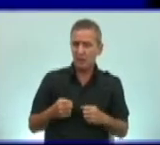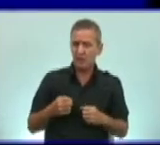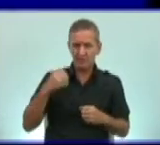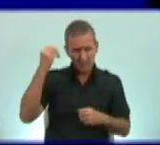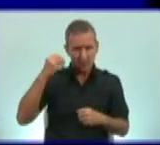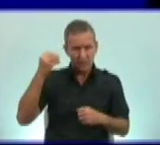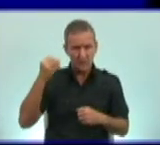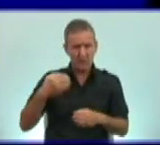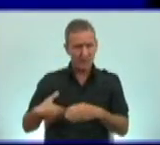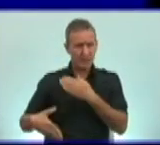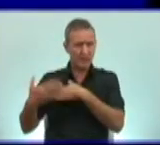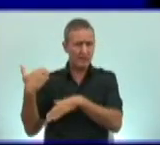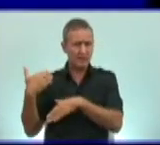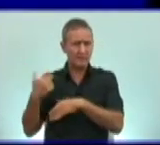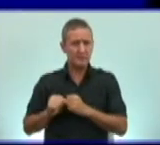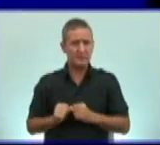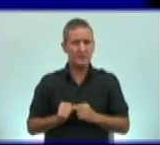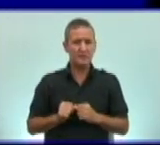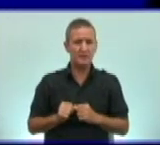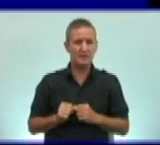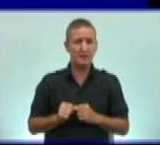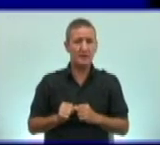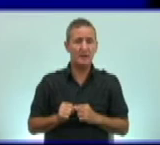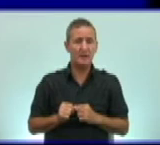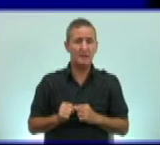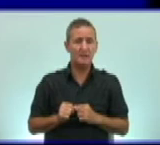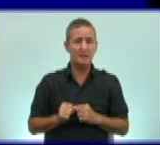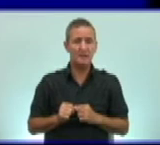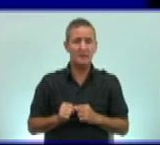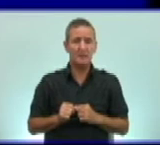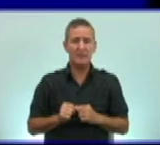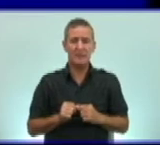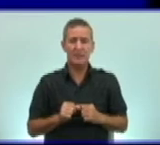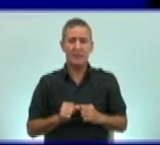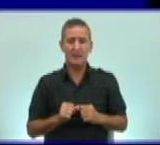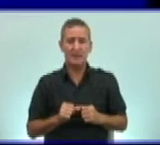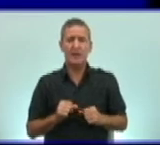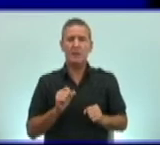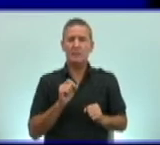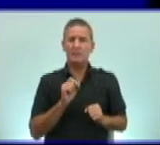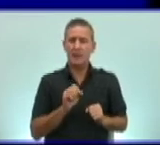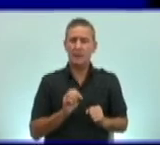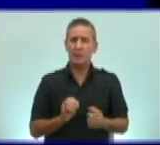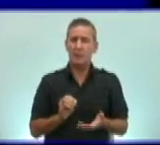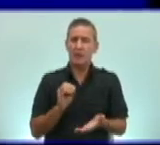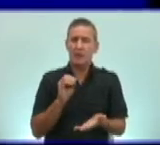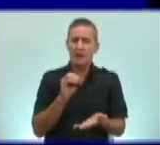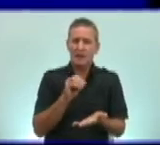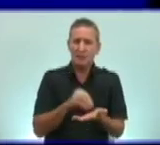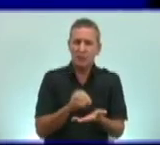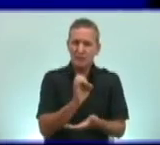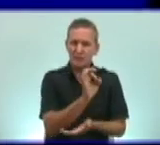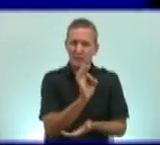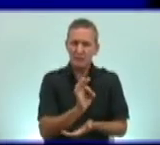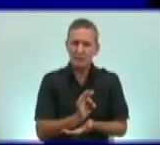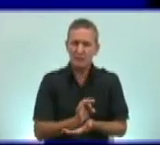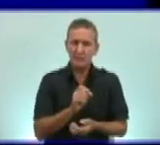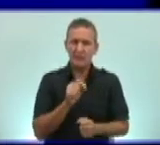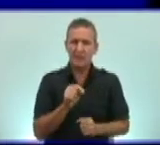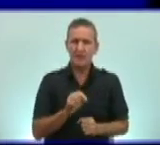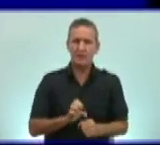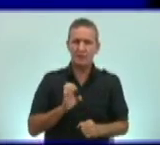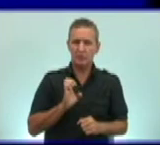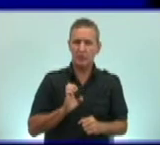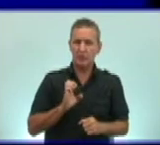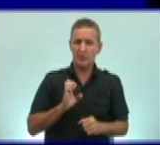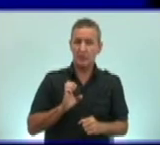anteriormente. Y vamos entonces también a representar iónicamente a estos electrolitos.